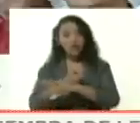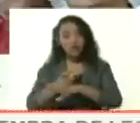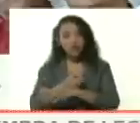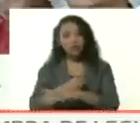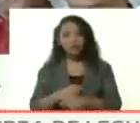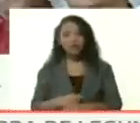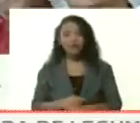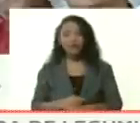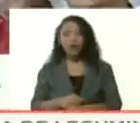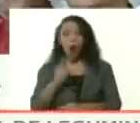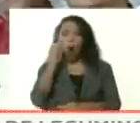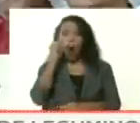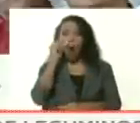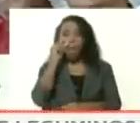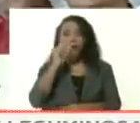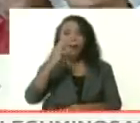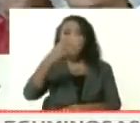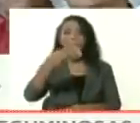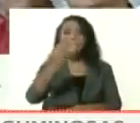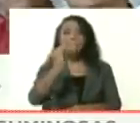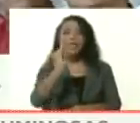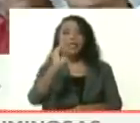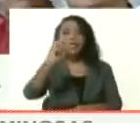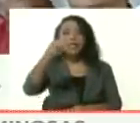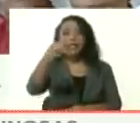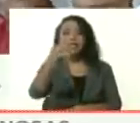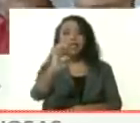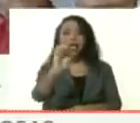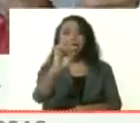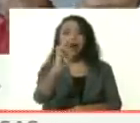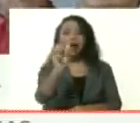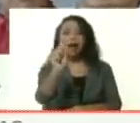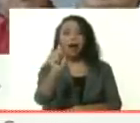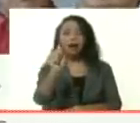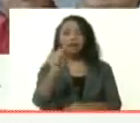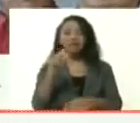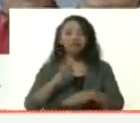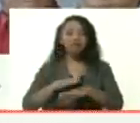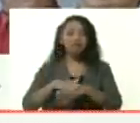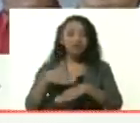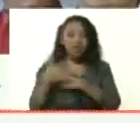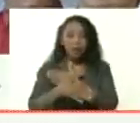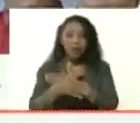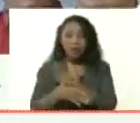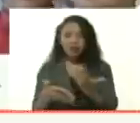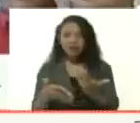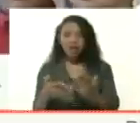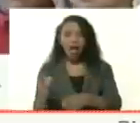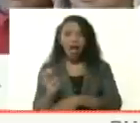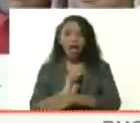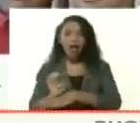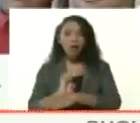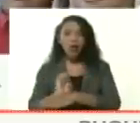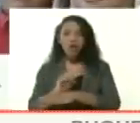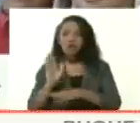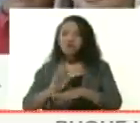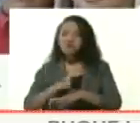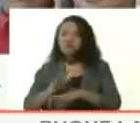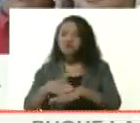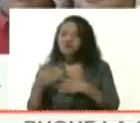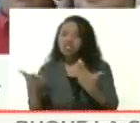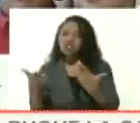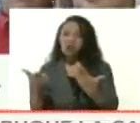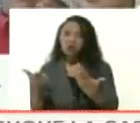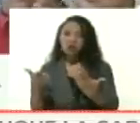está como desaparecido. En Ecuador nadie sabe dónde está el señor Marcano, no dicen nada de Venezuela y estamos